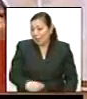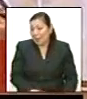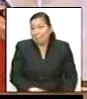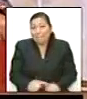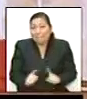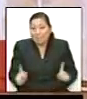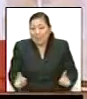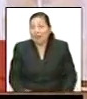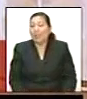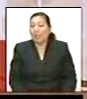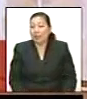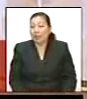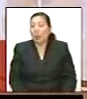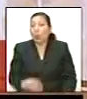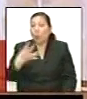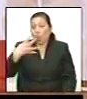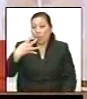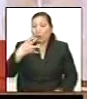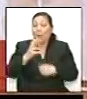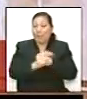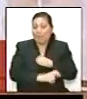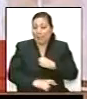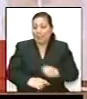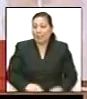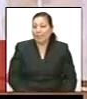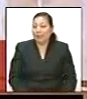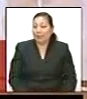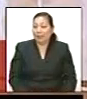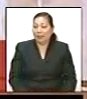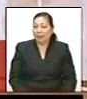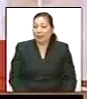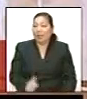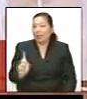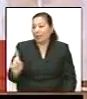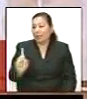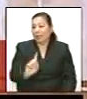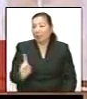el acuerdo es con los cuatro países de la alianza, no es con cada uno.